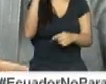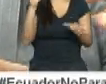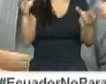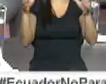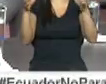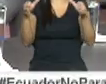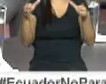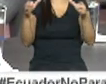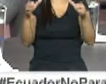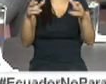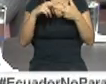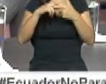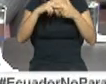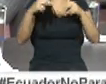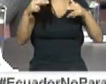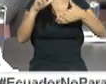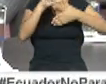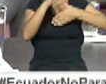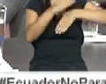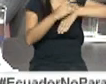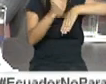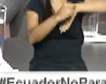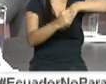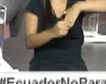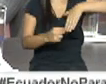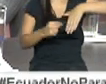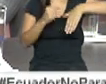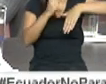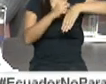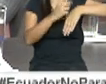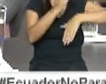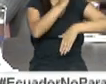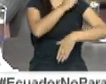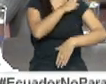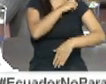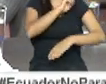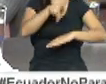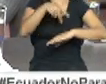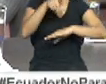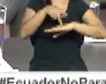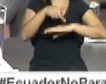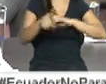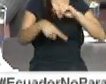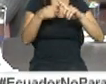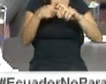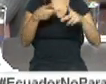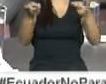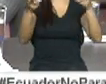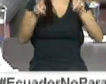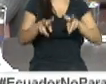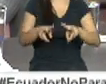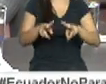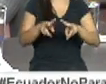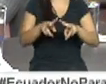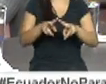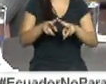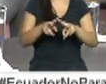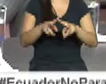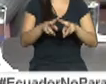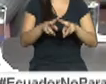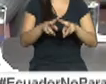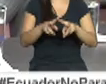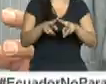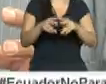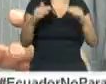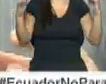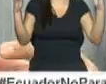en cada región de nuestra América Latina, como oficiales profesionales, y también milicias y oficiales profesionales que vinieron y se